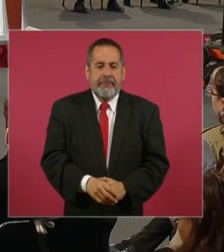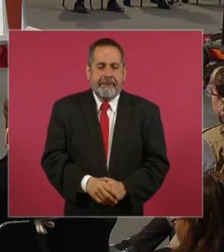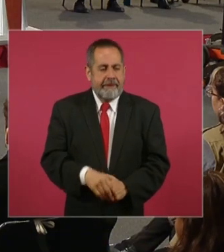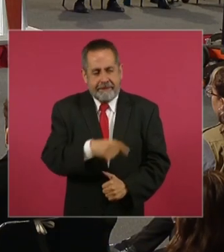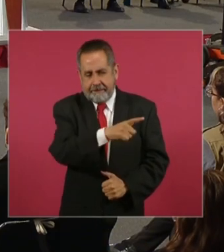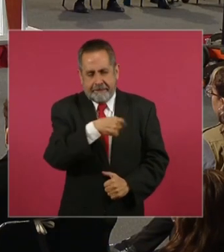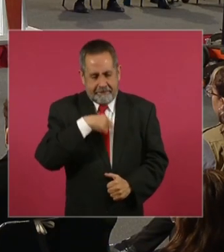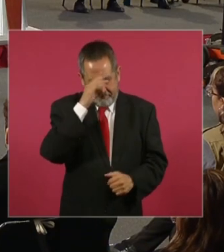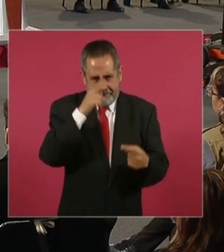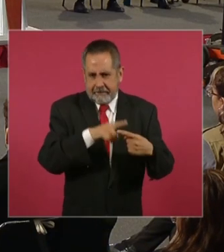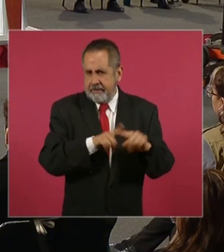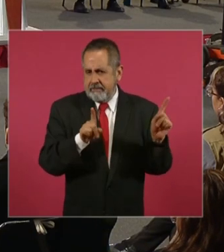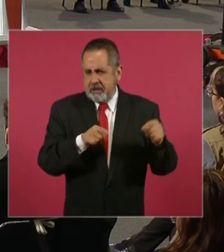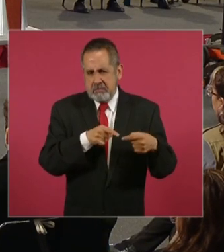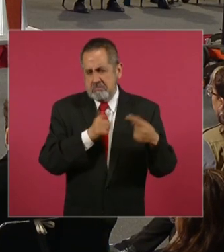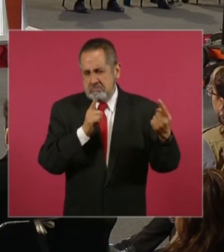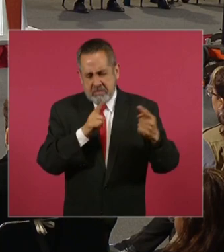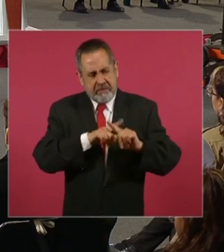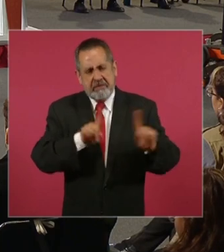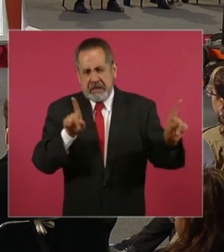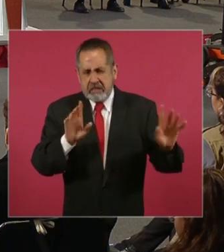Tenemos diferencias, pero